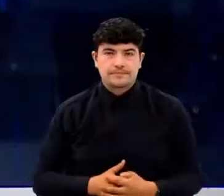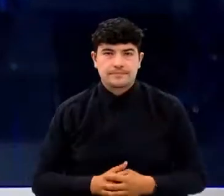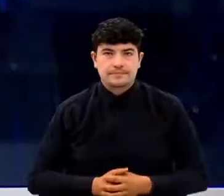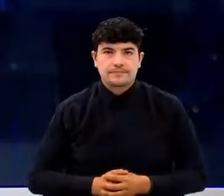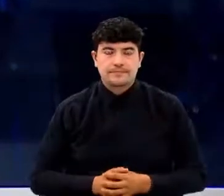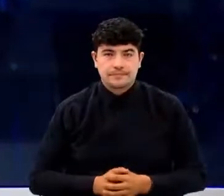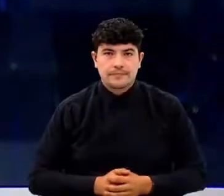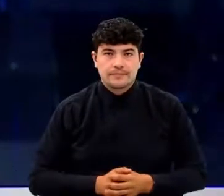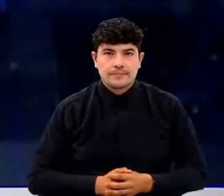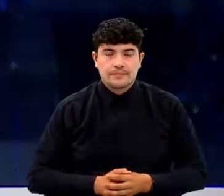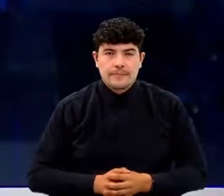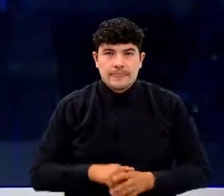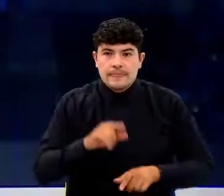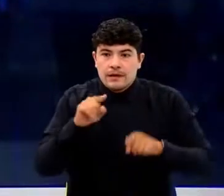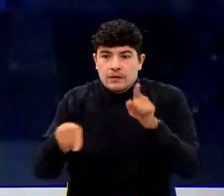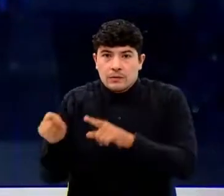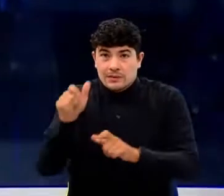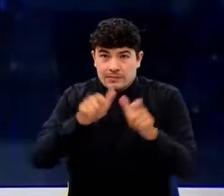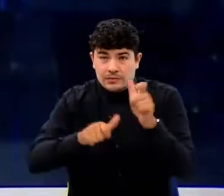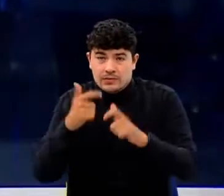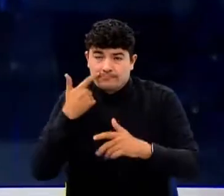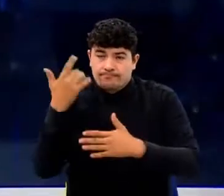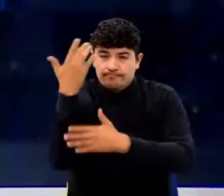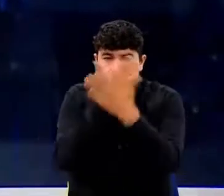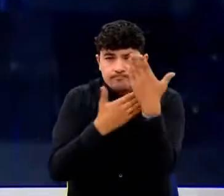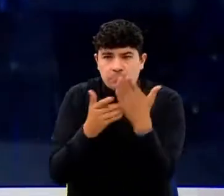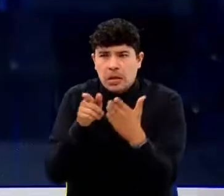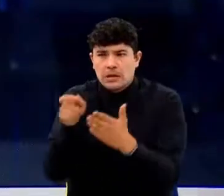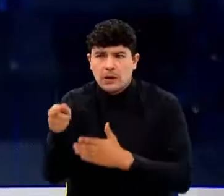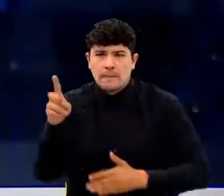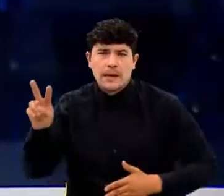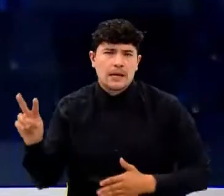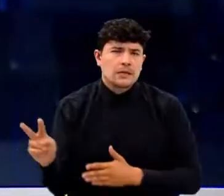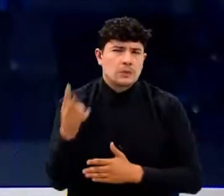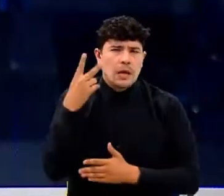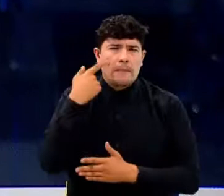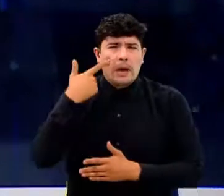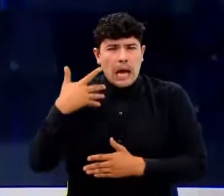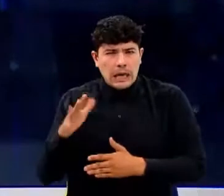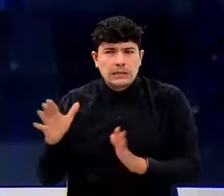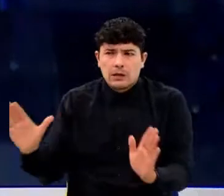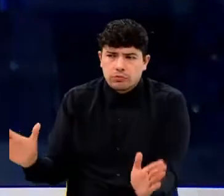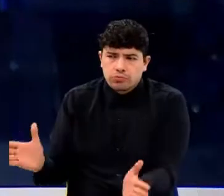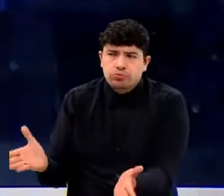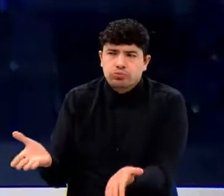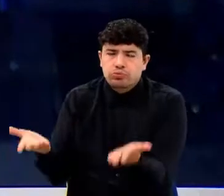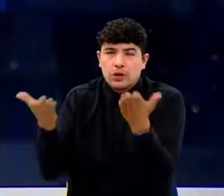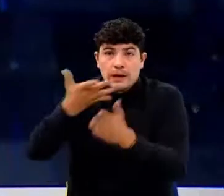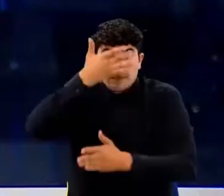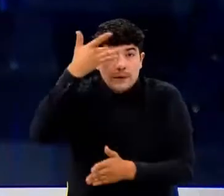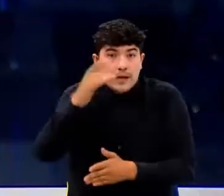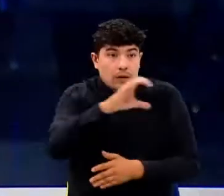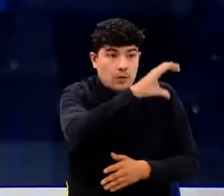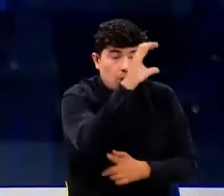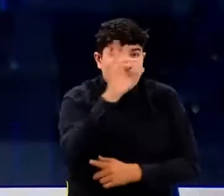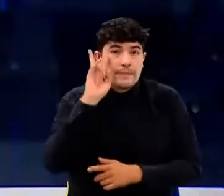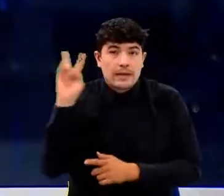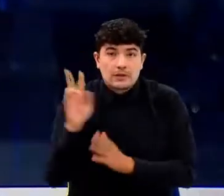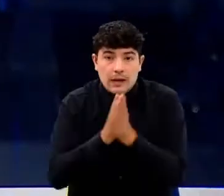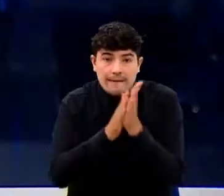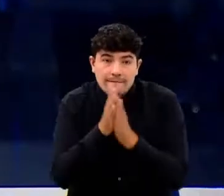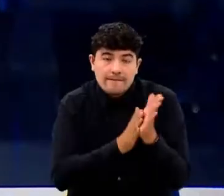Algunos analistas aseguran que la situación en Venezuela parece ir mejorando. Las expectativas crecen por los acercamientos entre los gobiernos de ambos